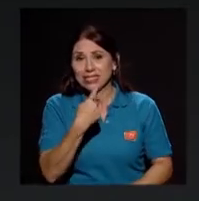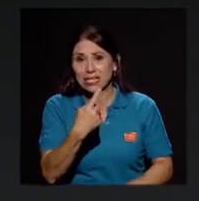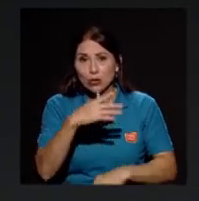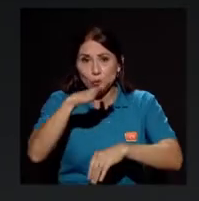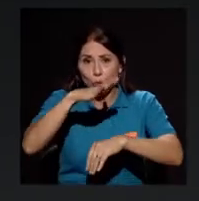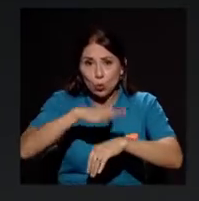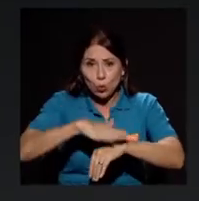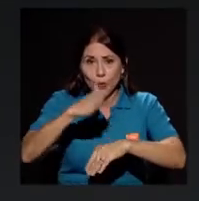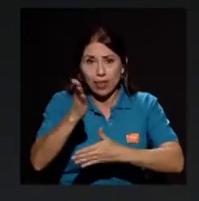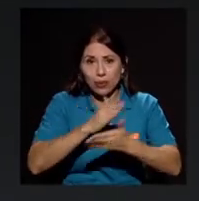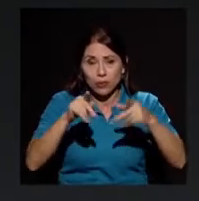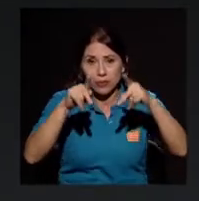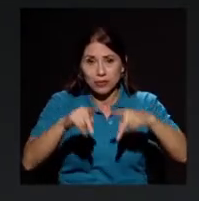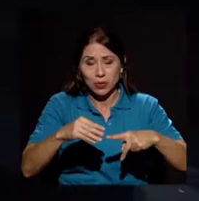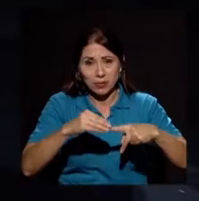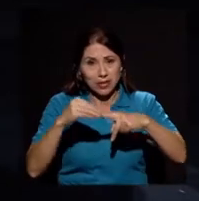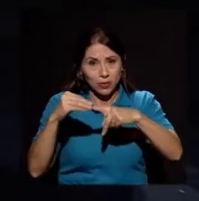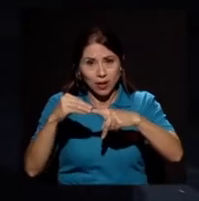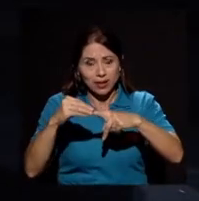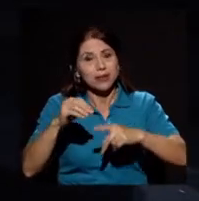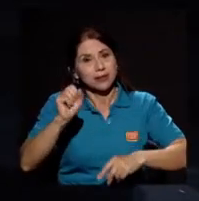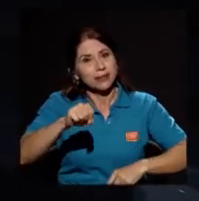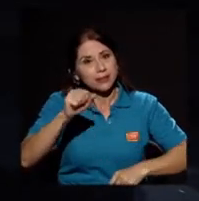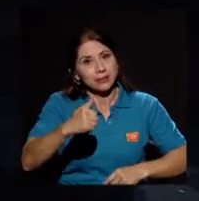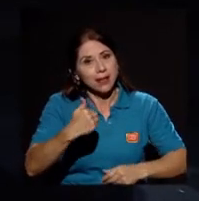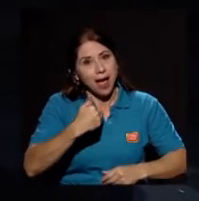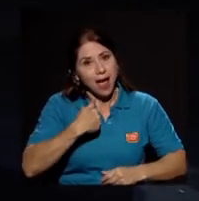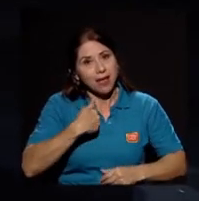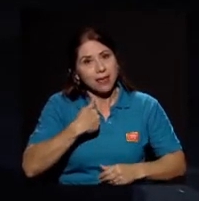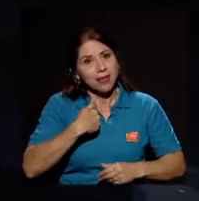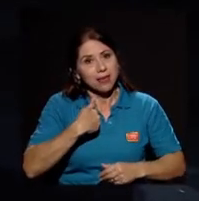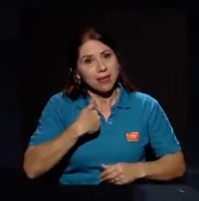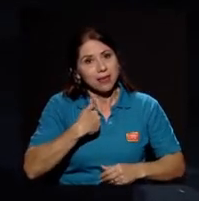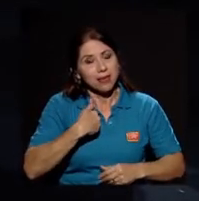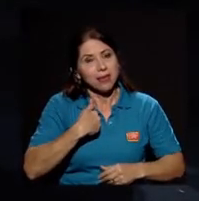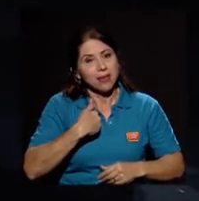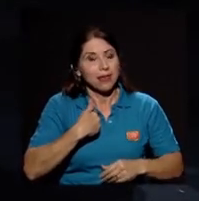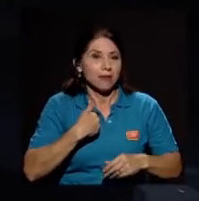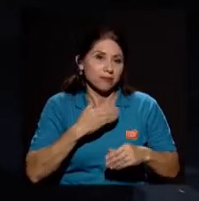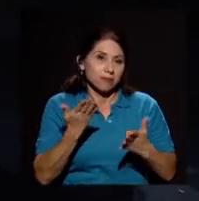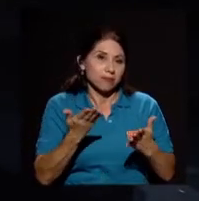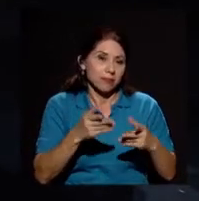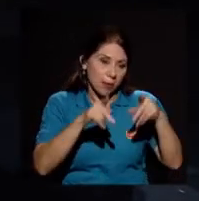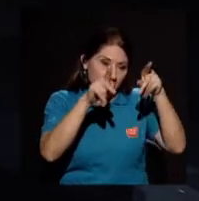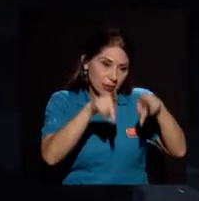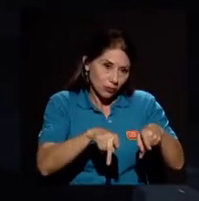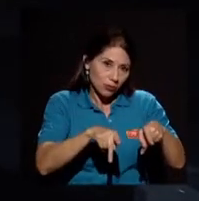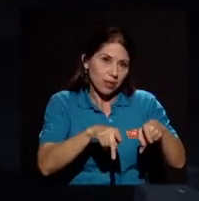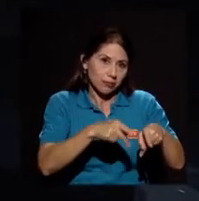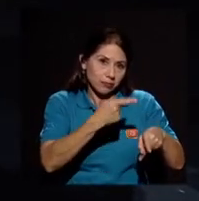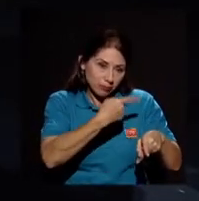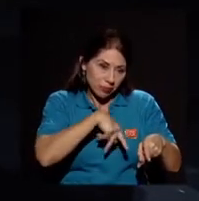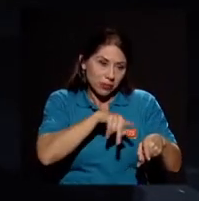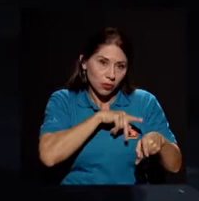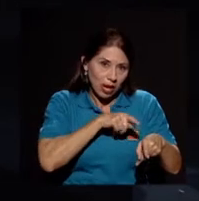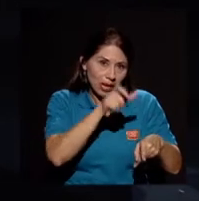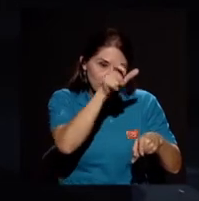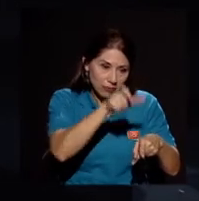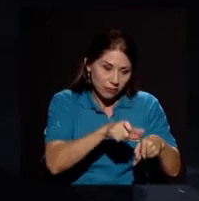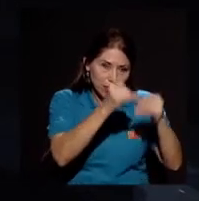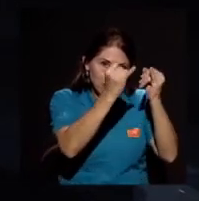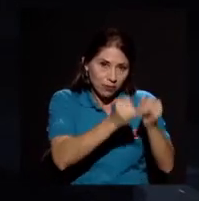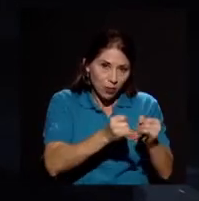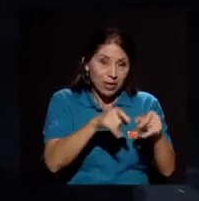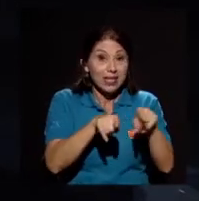particular si hay alguien en plural y en parte en particular pero pero lo que quiero